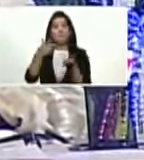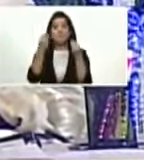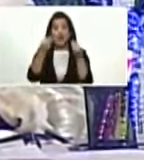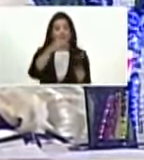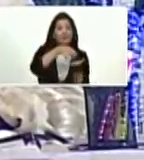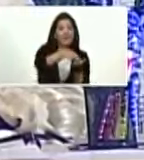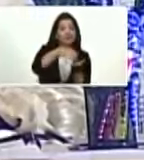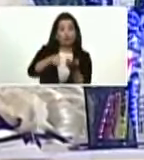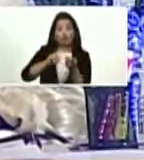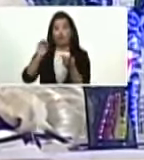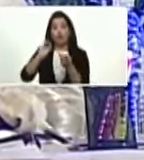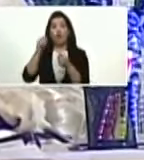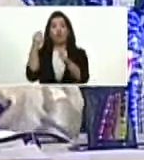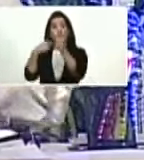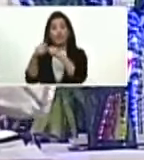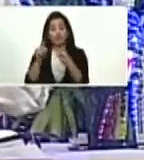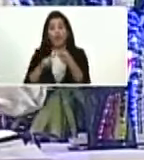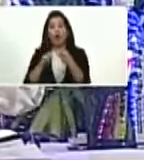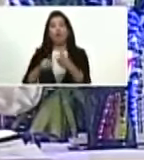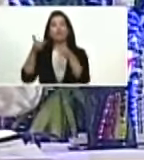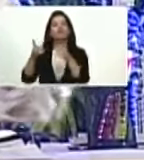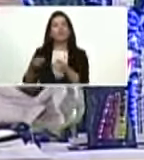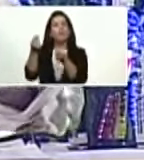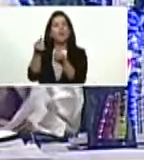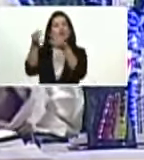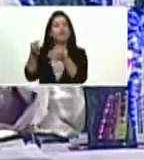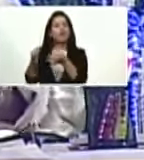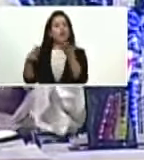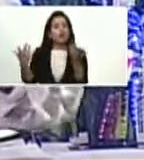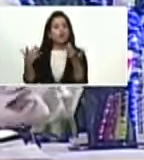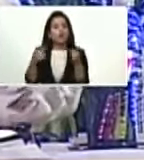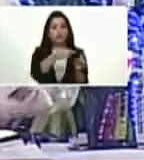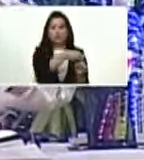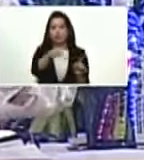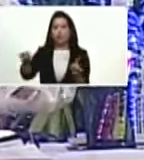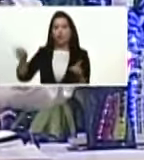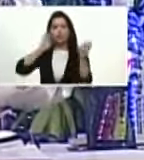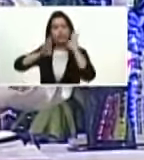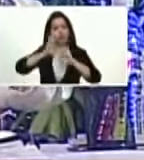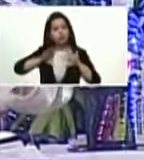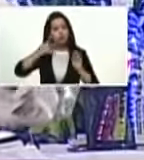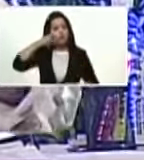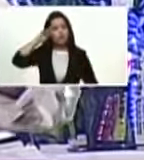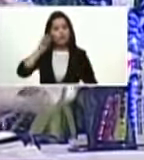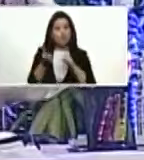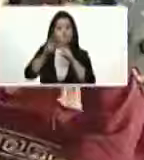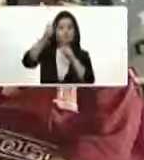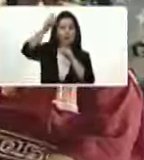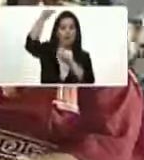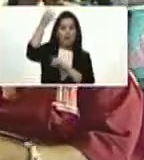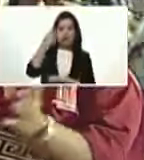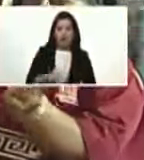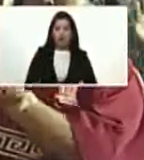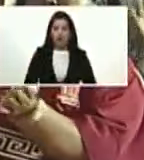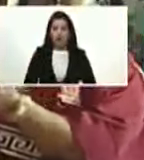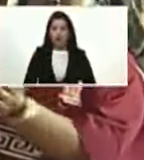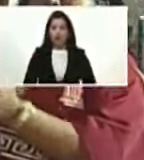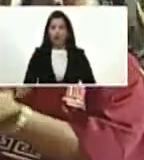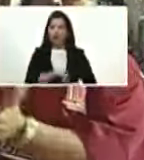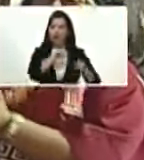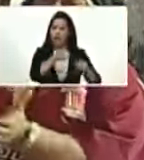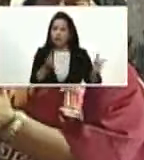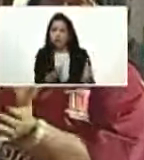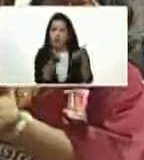comercialización y fijación de precios de todas las cadenas y de todos los sistemas productivos del país. ¿O miento?